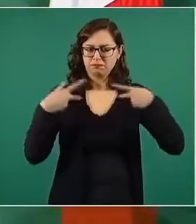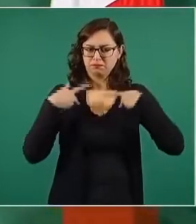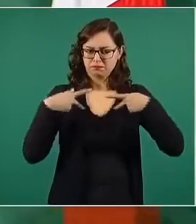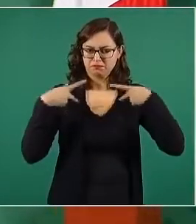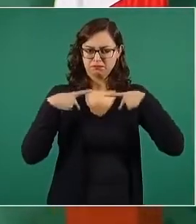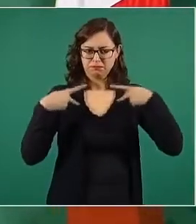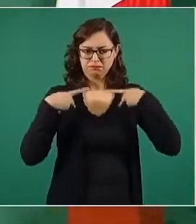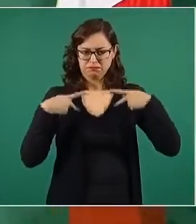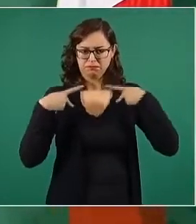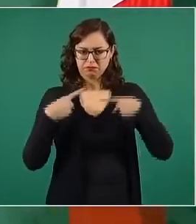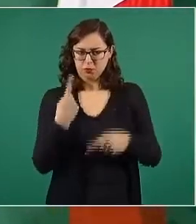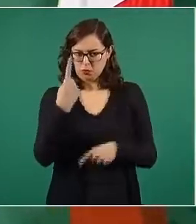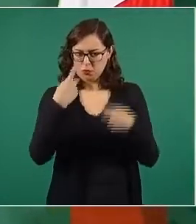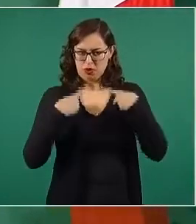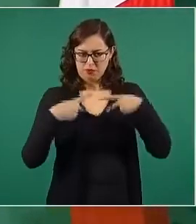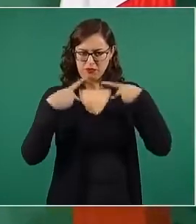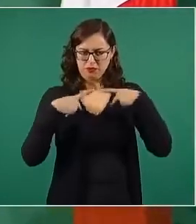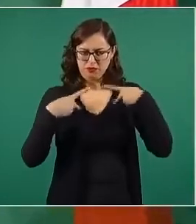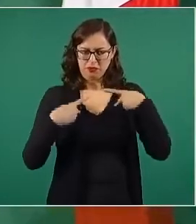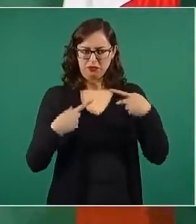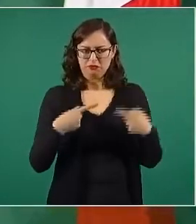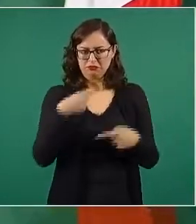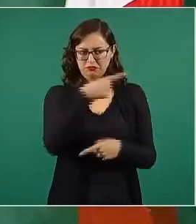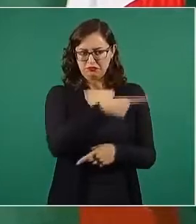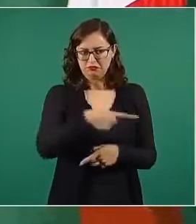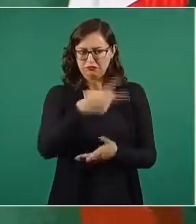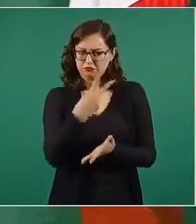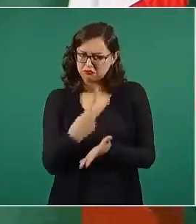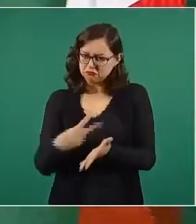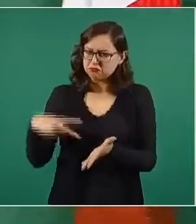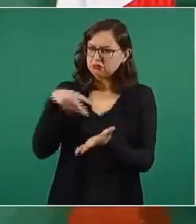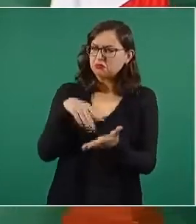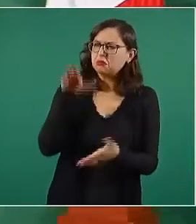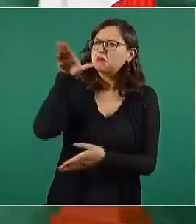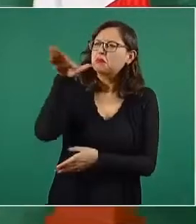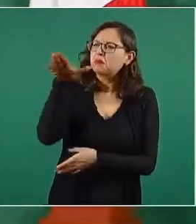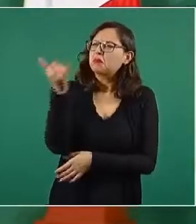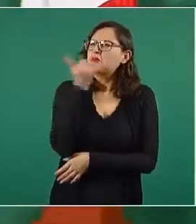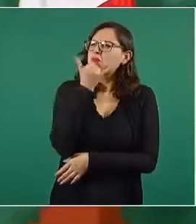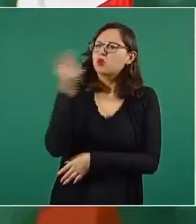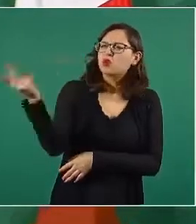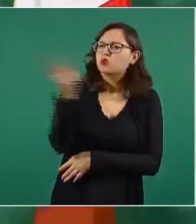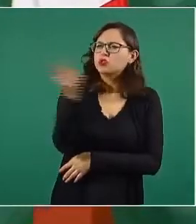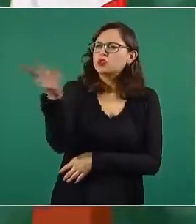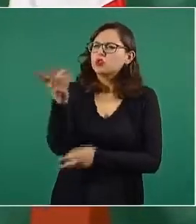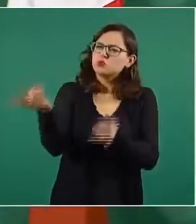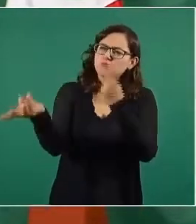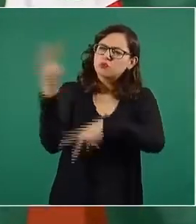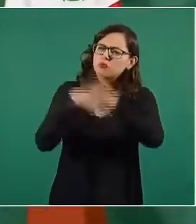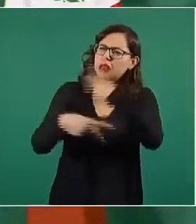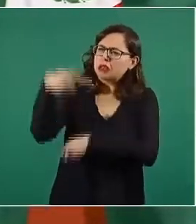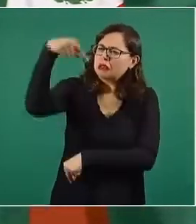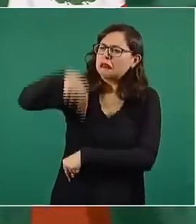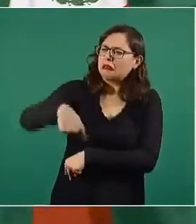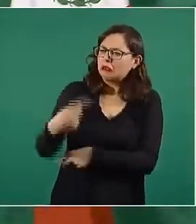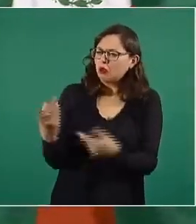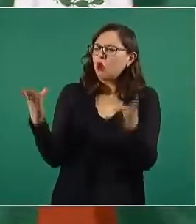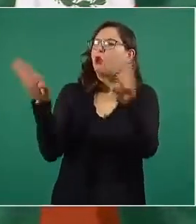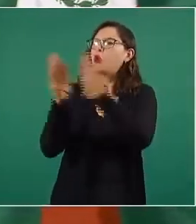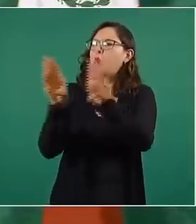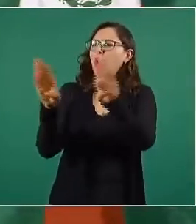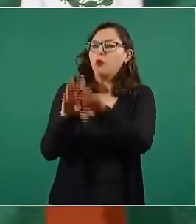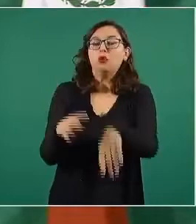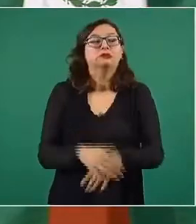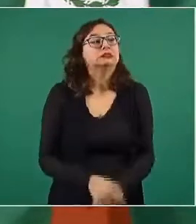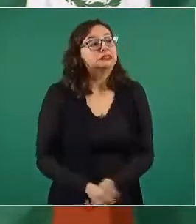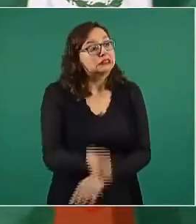También en ese mismo sentido, ¿no? Y Facundo les contestó: pues veníamos a